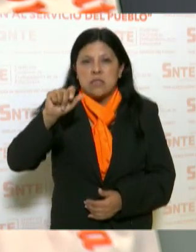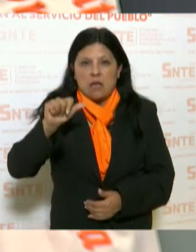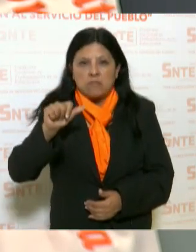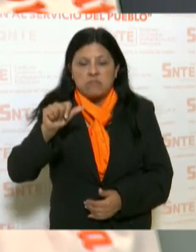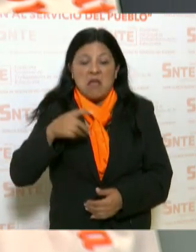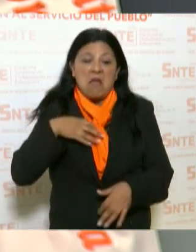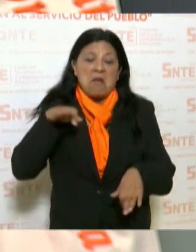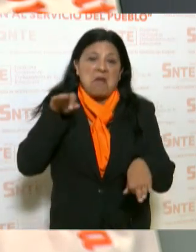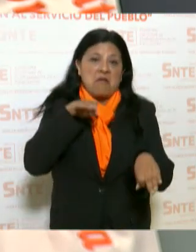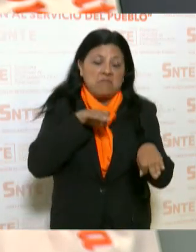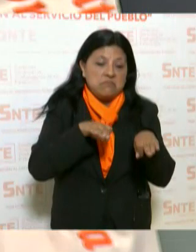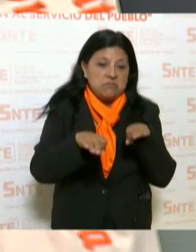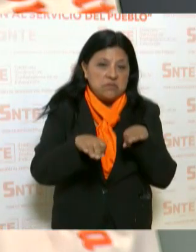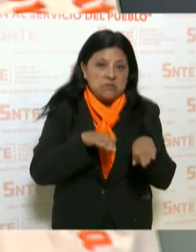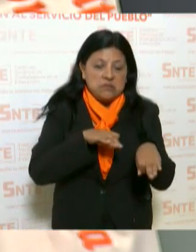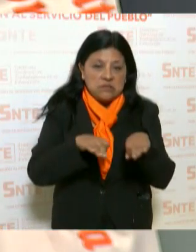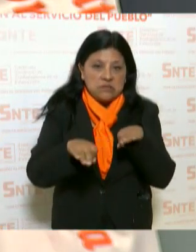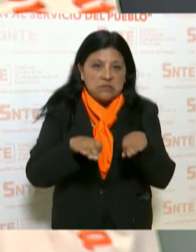de